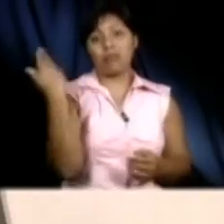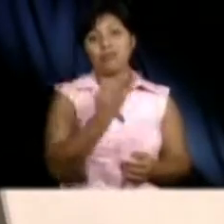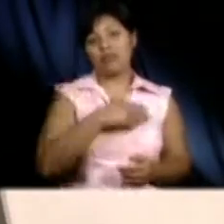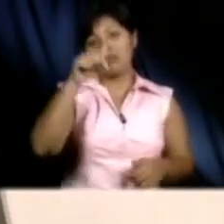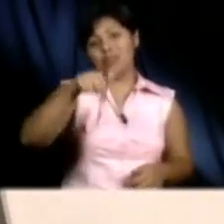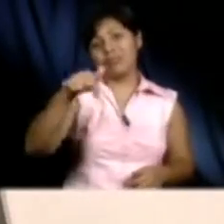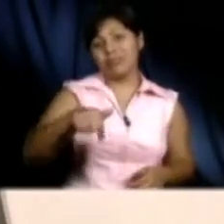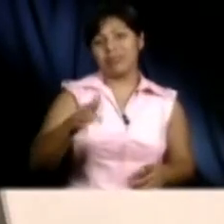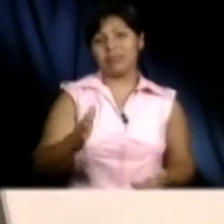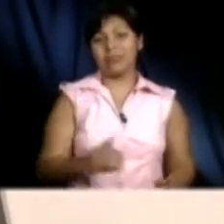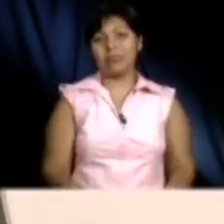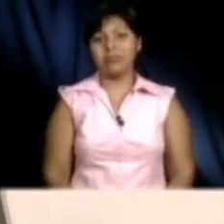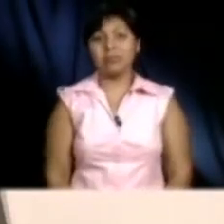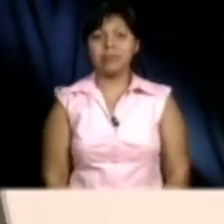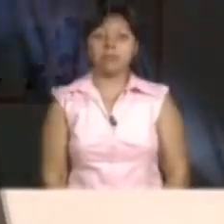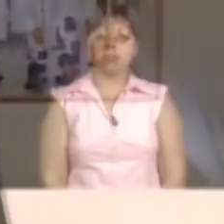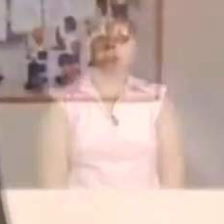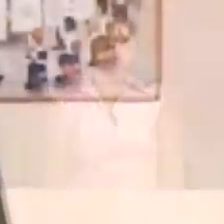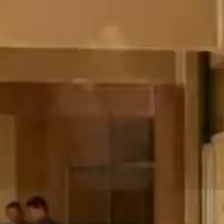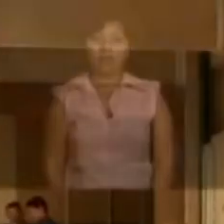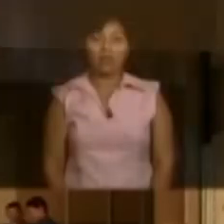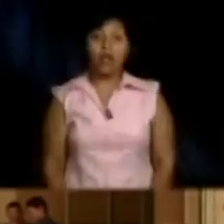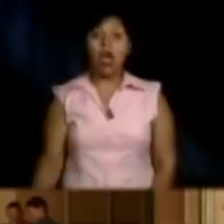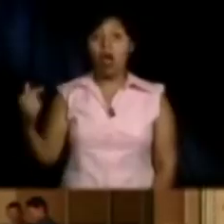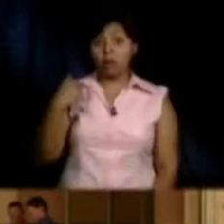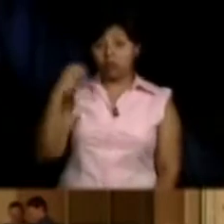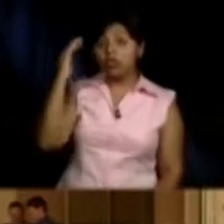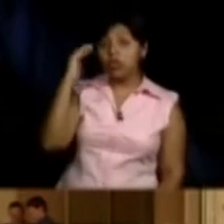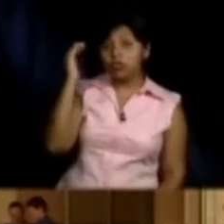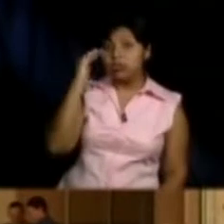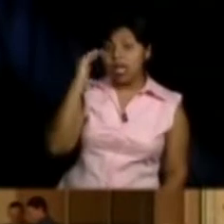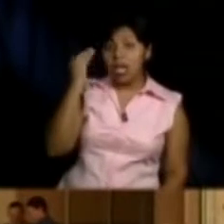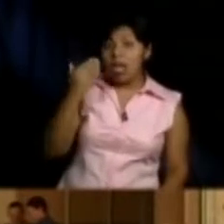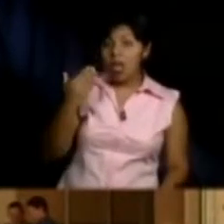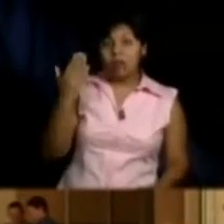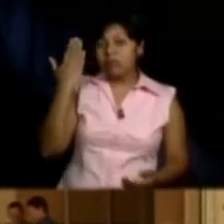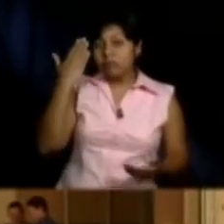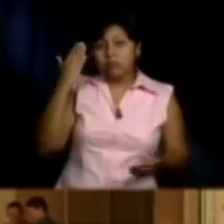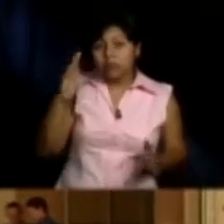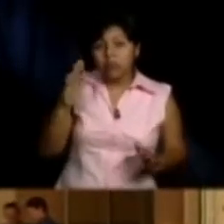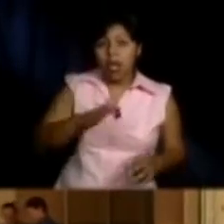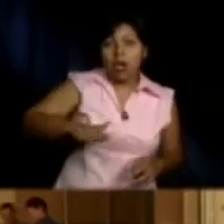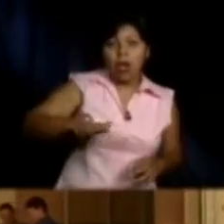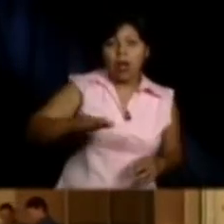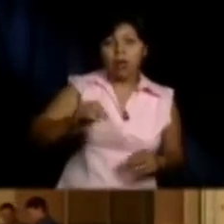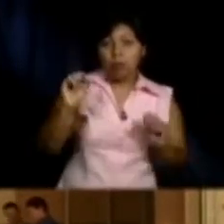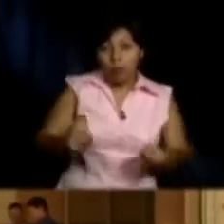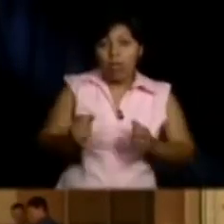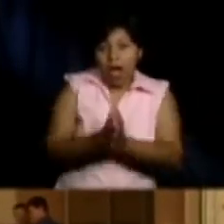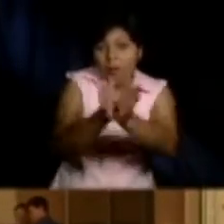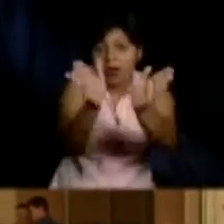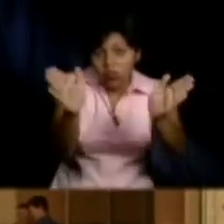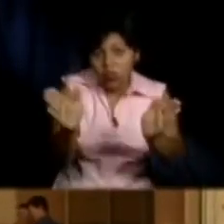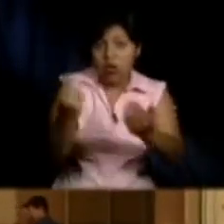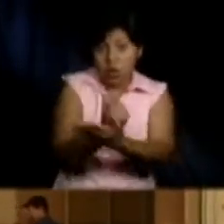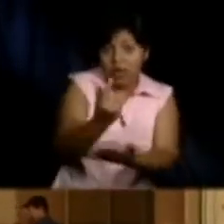inmediatas a la situación que se va presentando. No tengo conocimiento de que se haya dado mucha apertura, especialmente